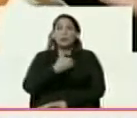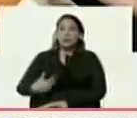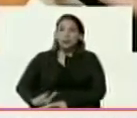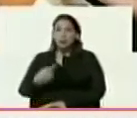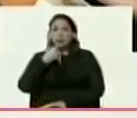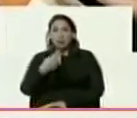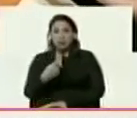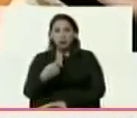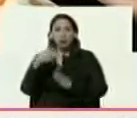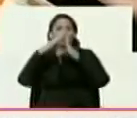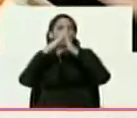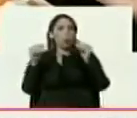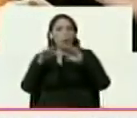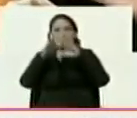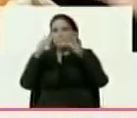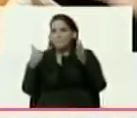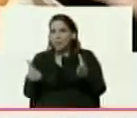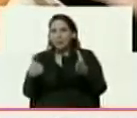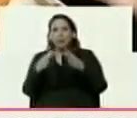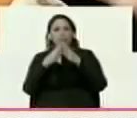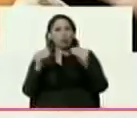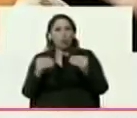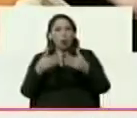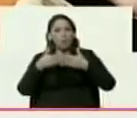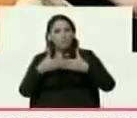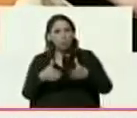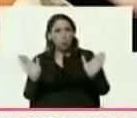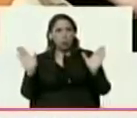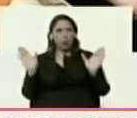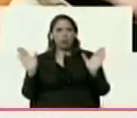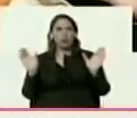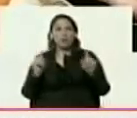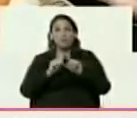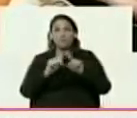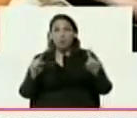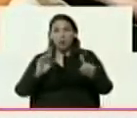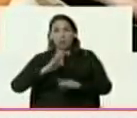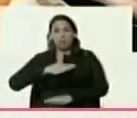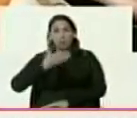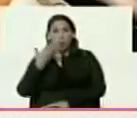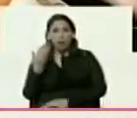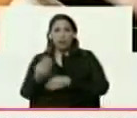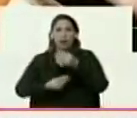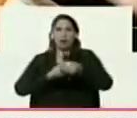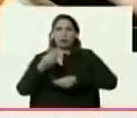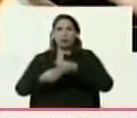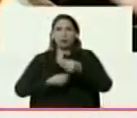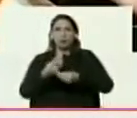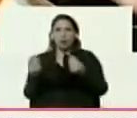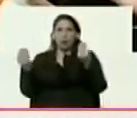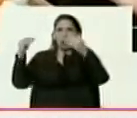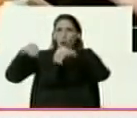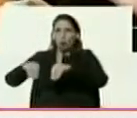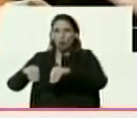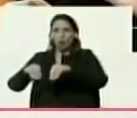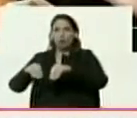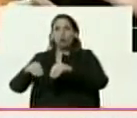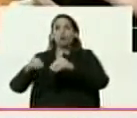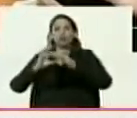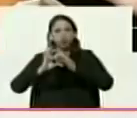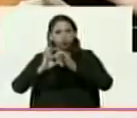planteado que todas las puertas están abiertas para que se pueda llegar a acuerdos